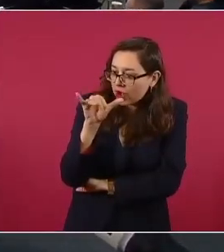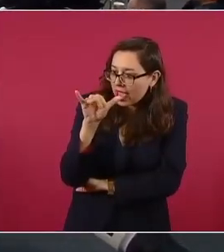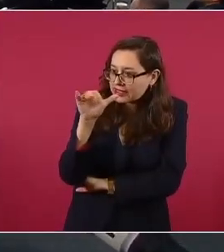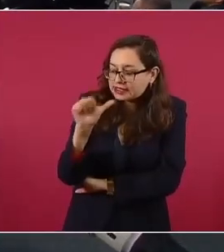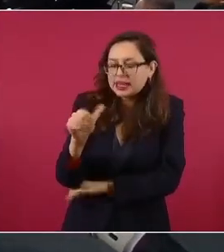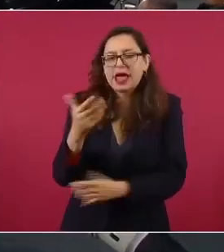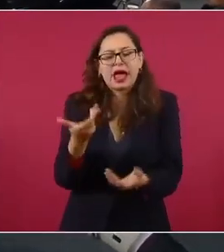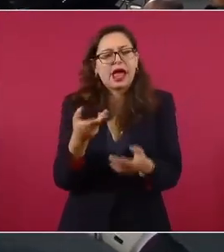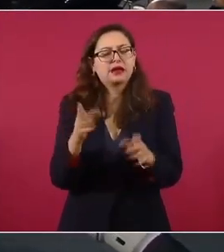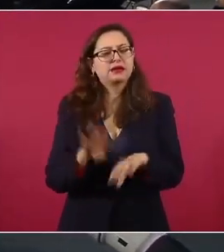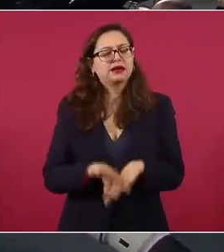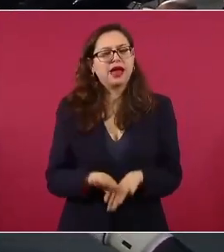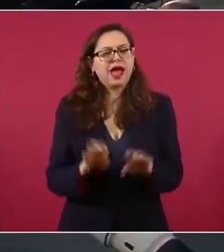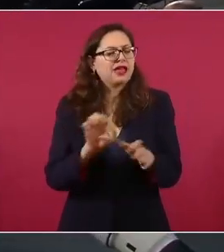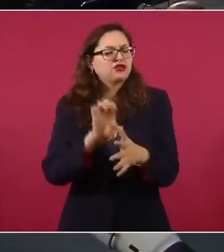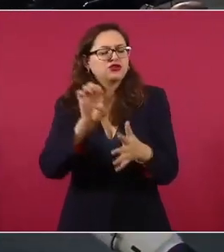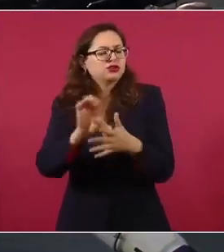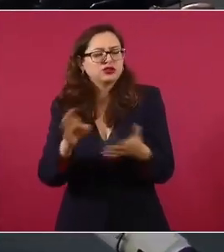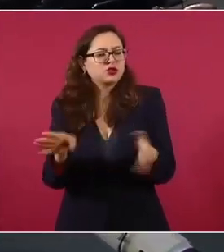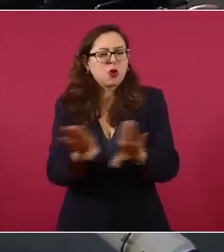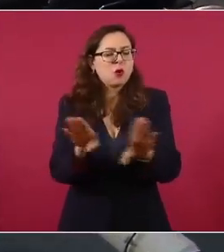a la democracia